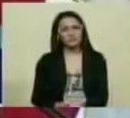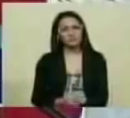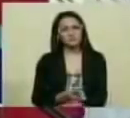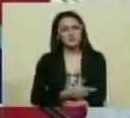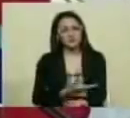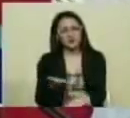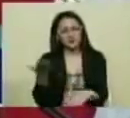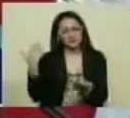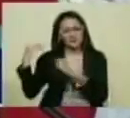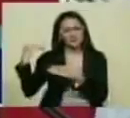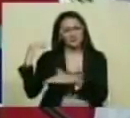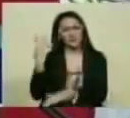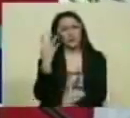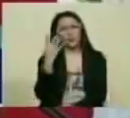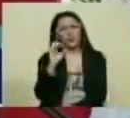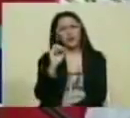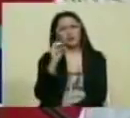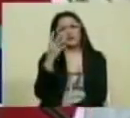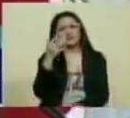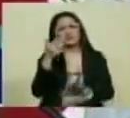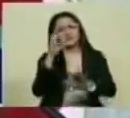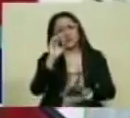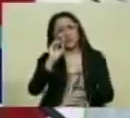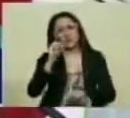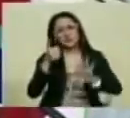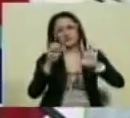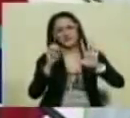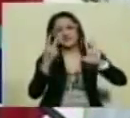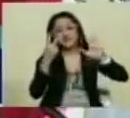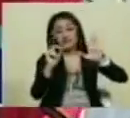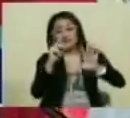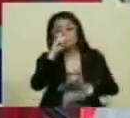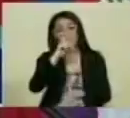de hace 40, 50, 60, 70 años.